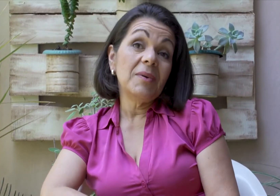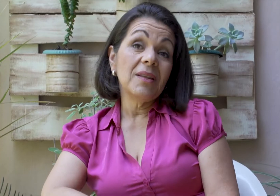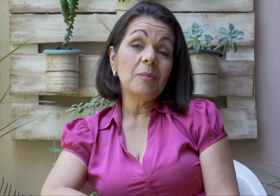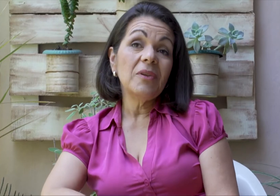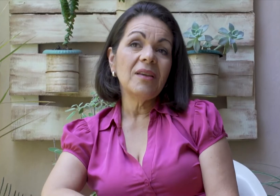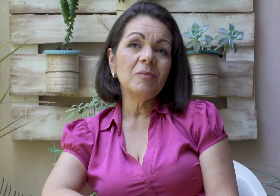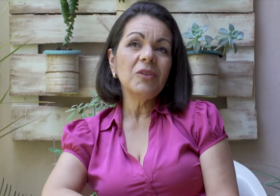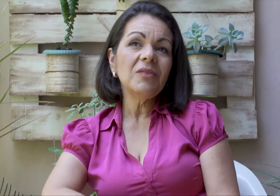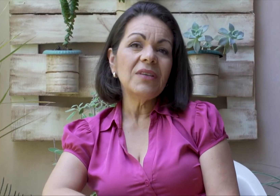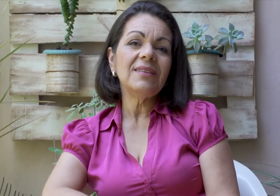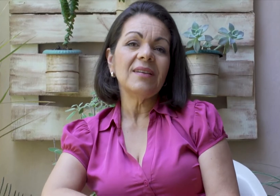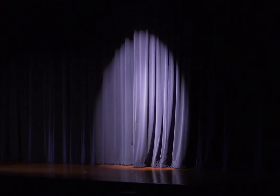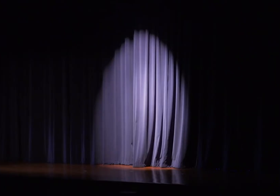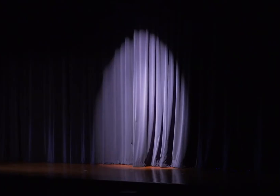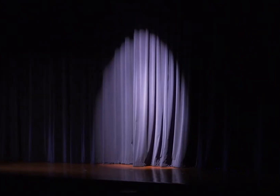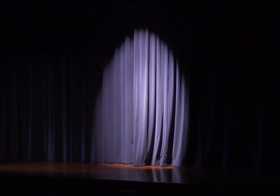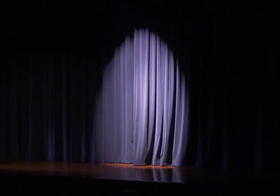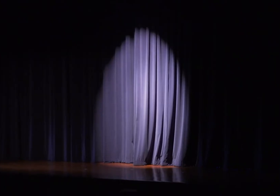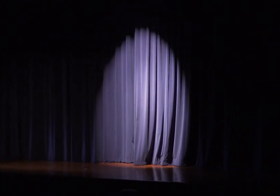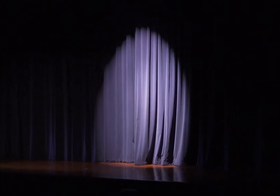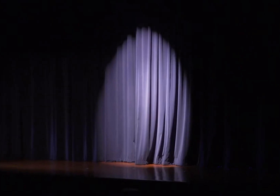sus padres ¿Verdad? Porque es muy difícil